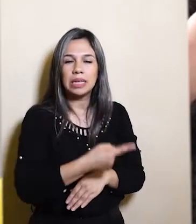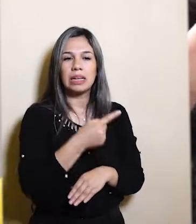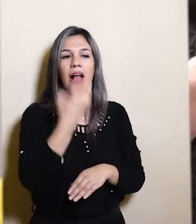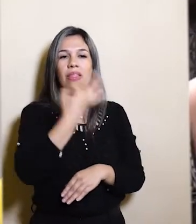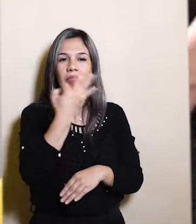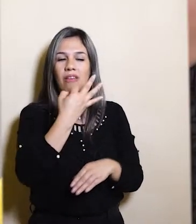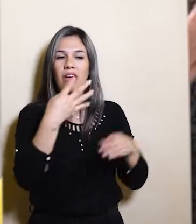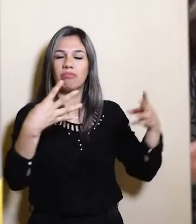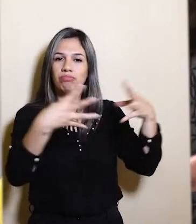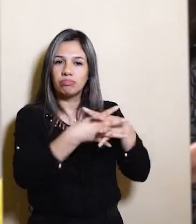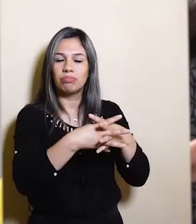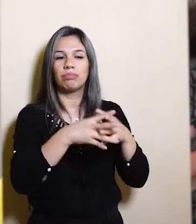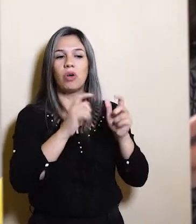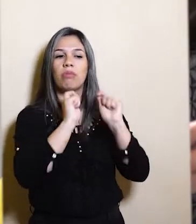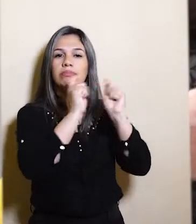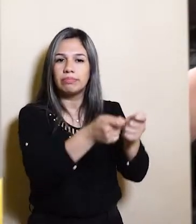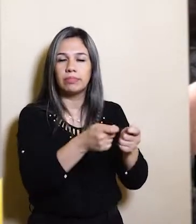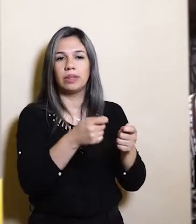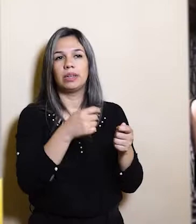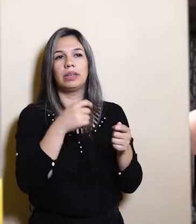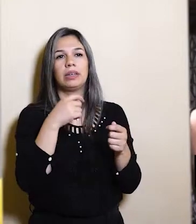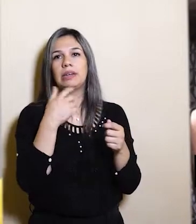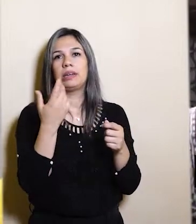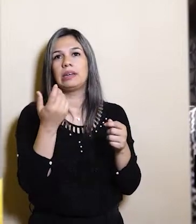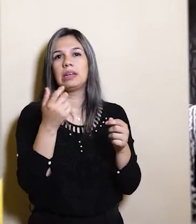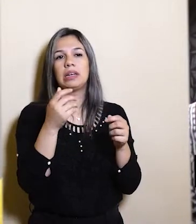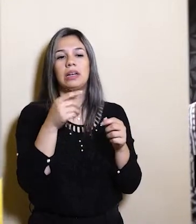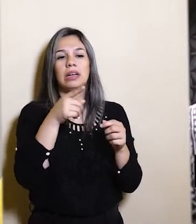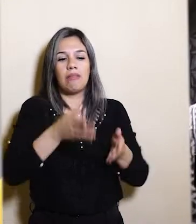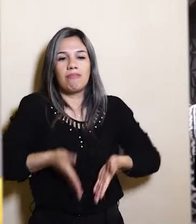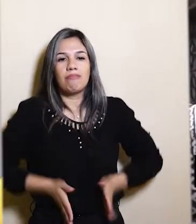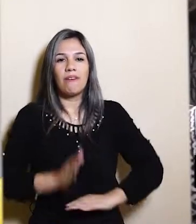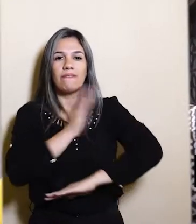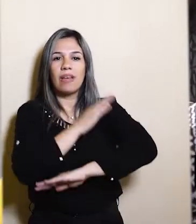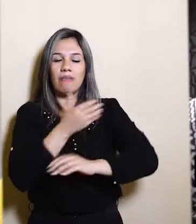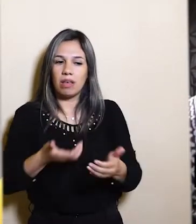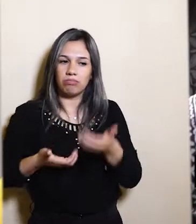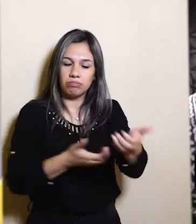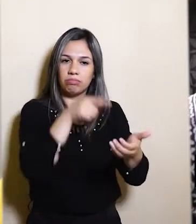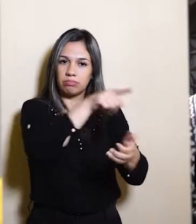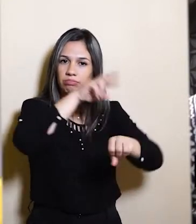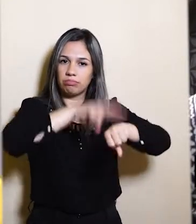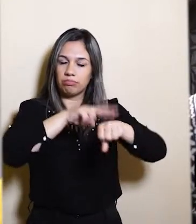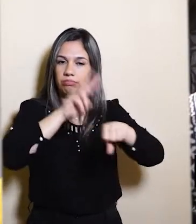relacionamiento emocional, no se les da otras alternativas, ¿no? Un relacionamiento con el recién nacido. En muchos casos las